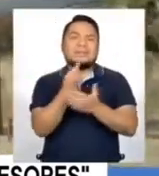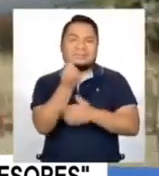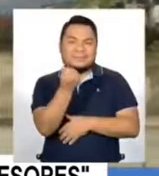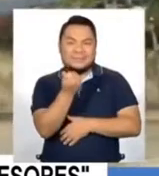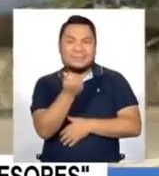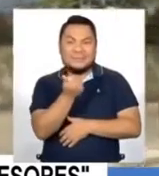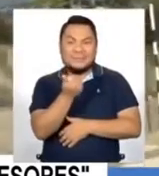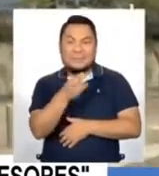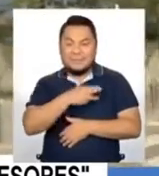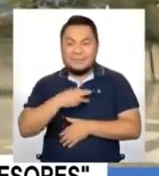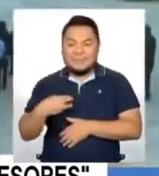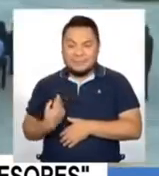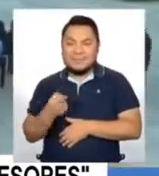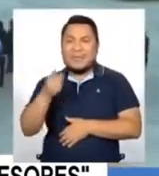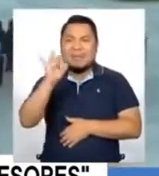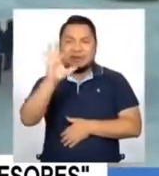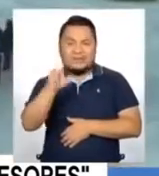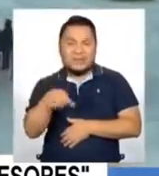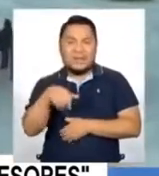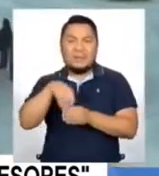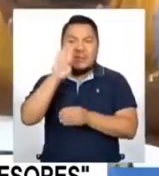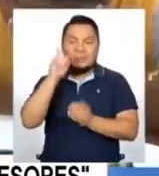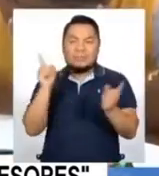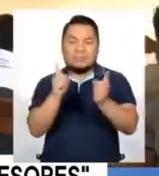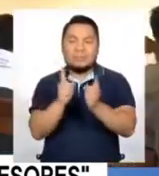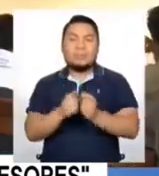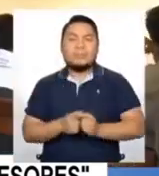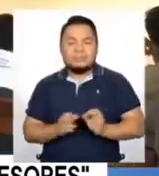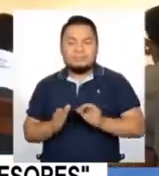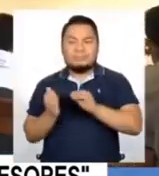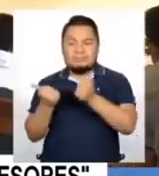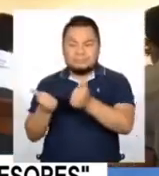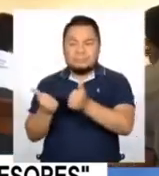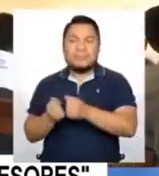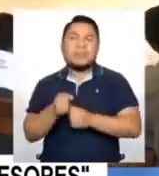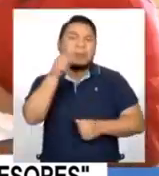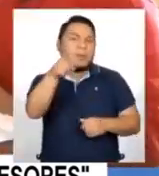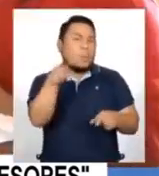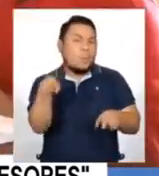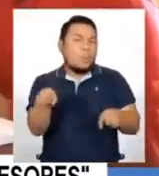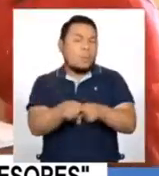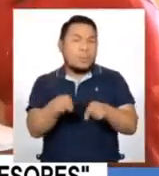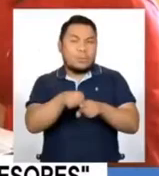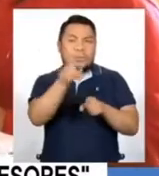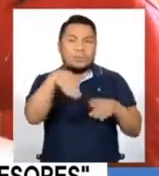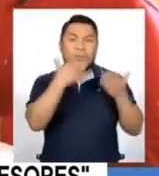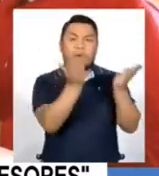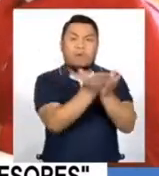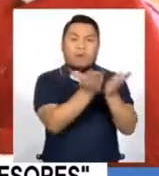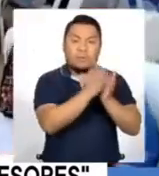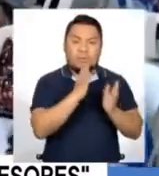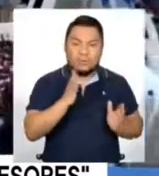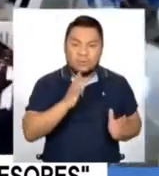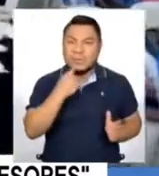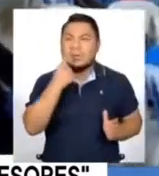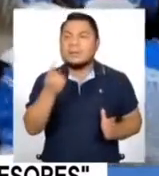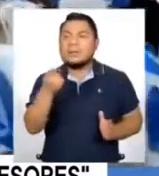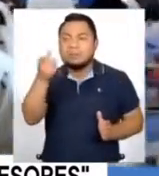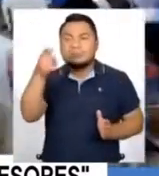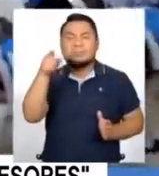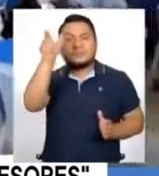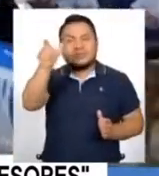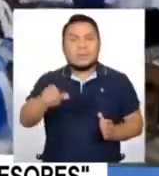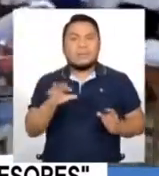económico. ¿No podría suceder lo mismo con los colegios privados? O sea, ¿usted me quiere decir que no se puede bajar un sol la